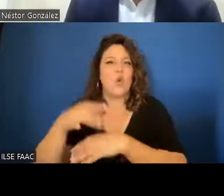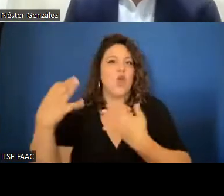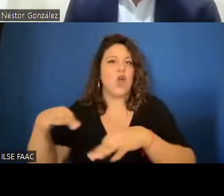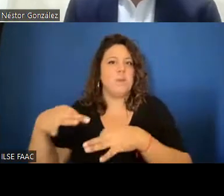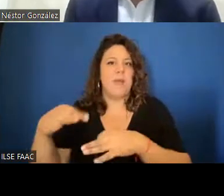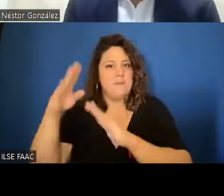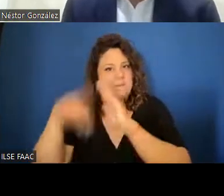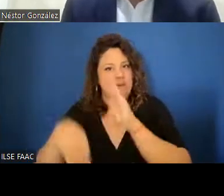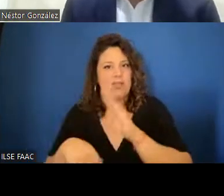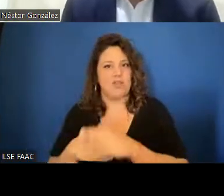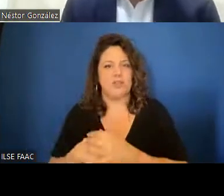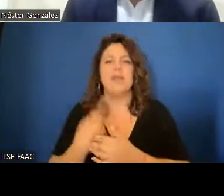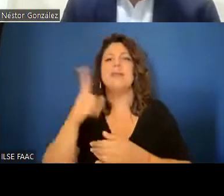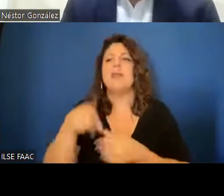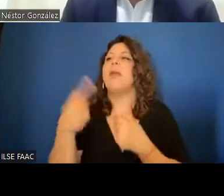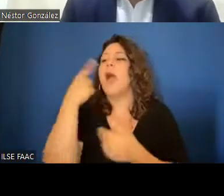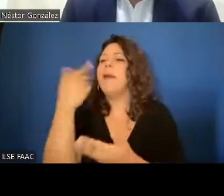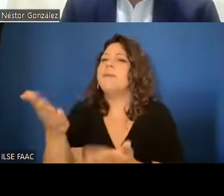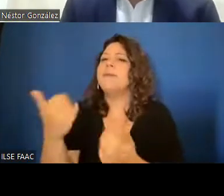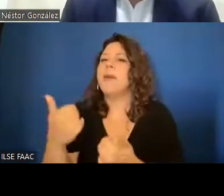discriminación?